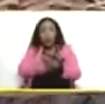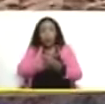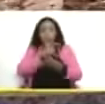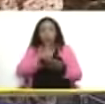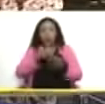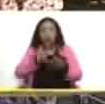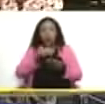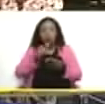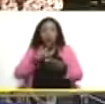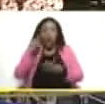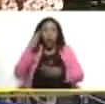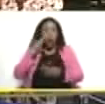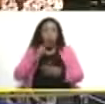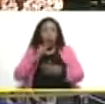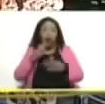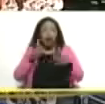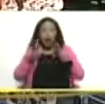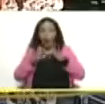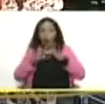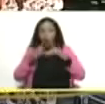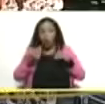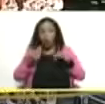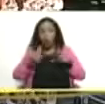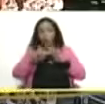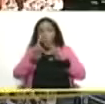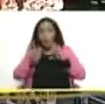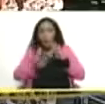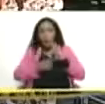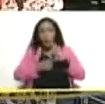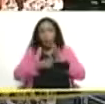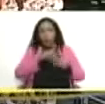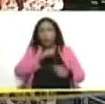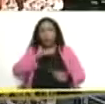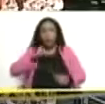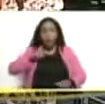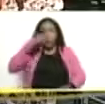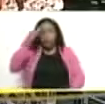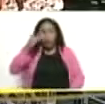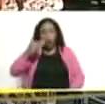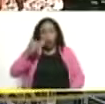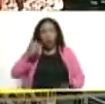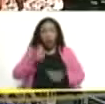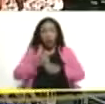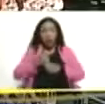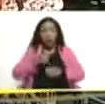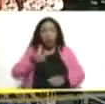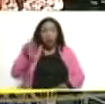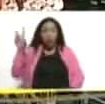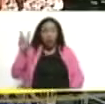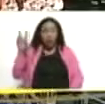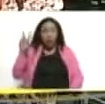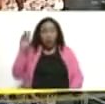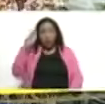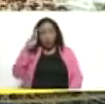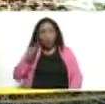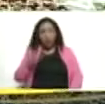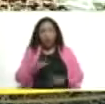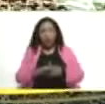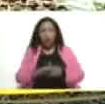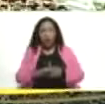su conjunto, a todo el personal militar de Venezuela, desde el más